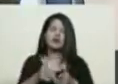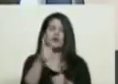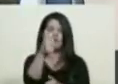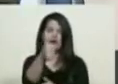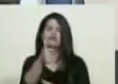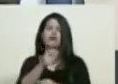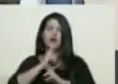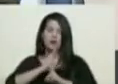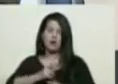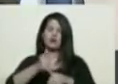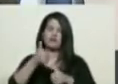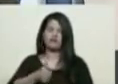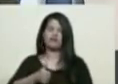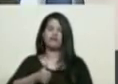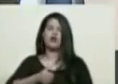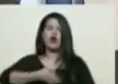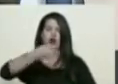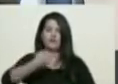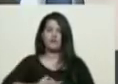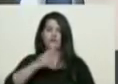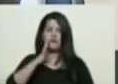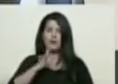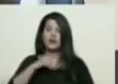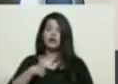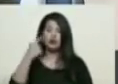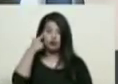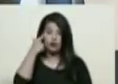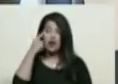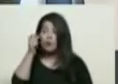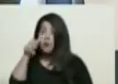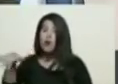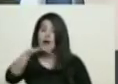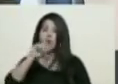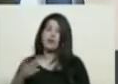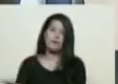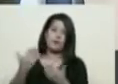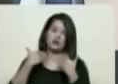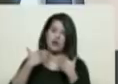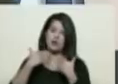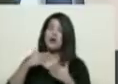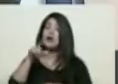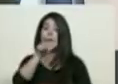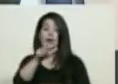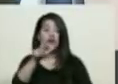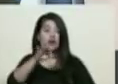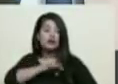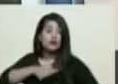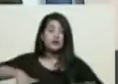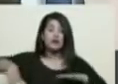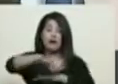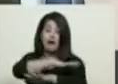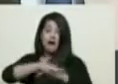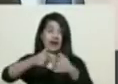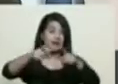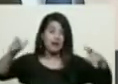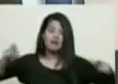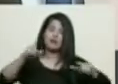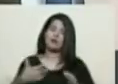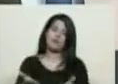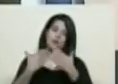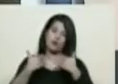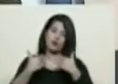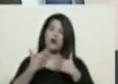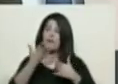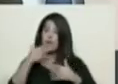mayor inmunidad que podamos tener en este momento es el apoyo del pueblo es el apoyo de la sociedad completa es el apoyo del estado